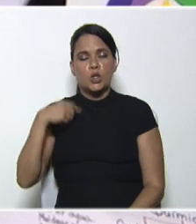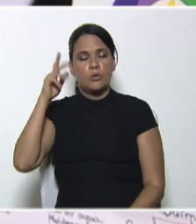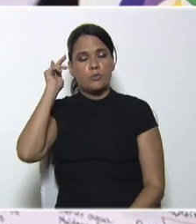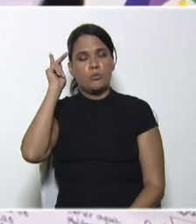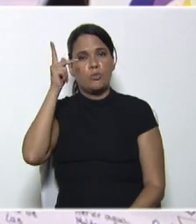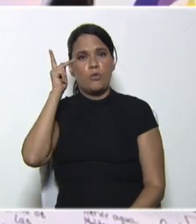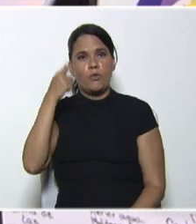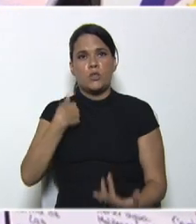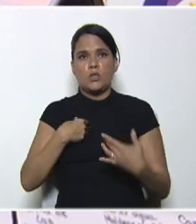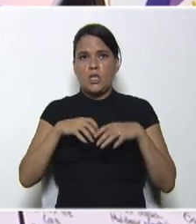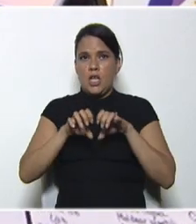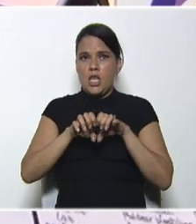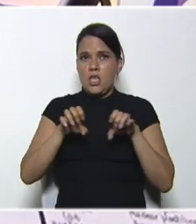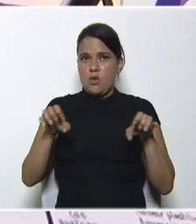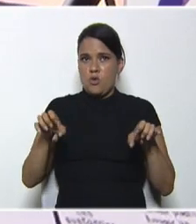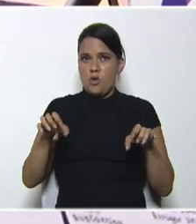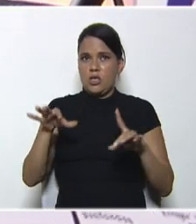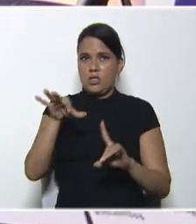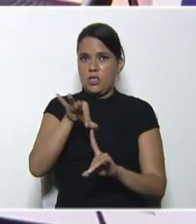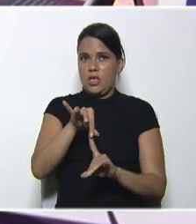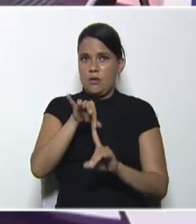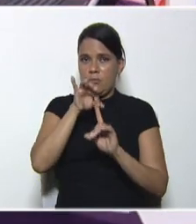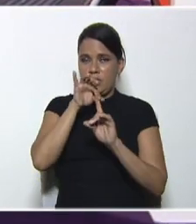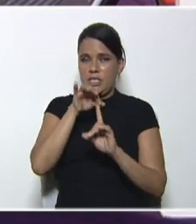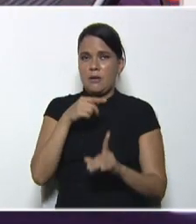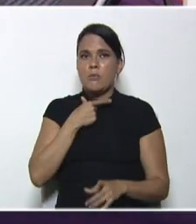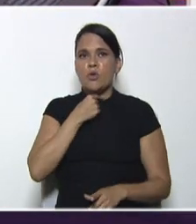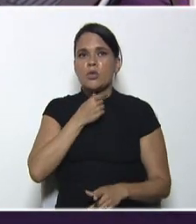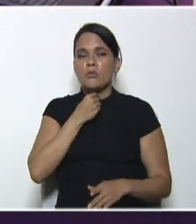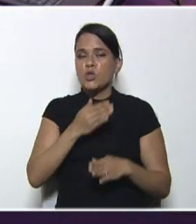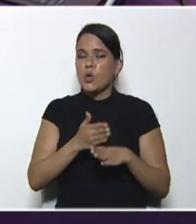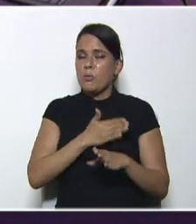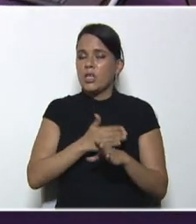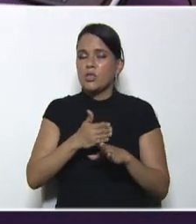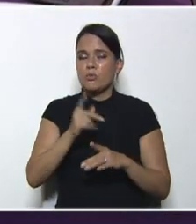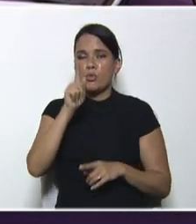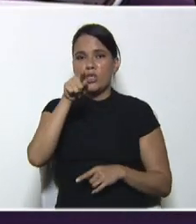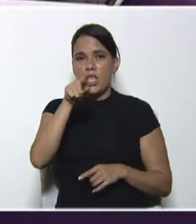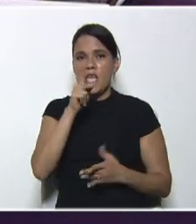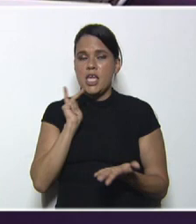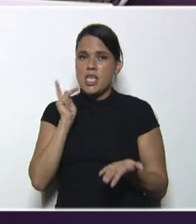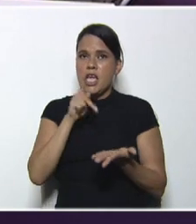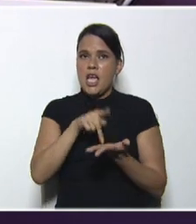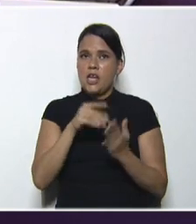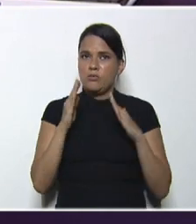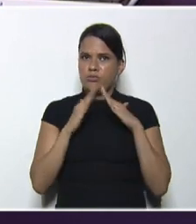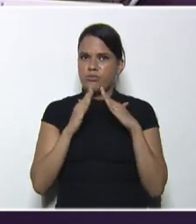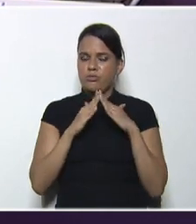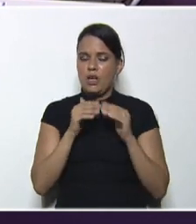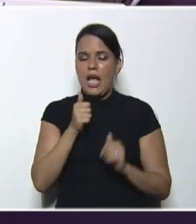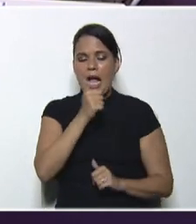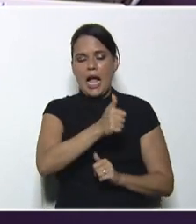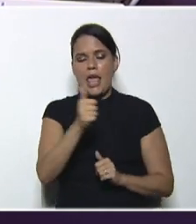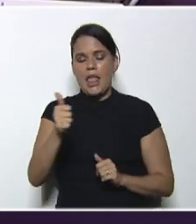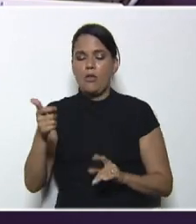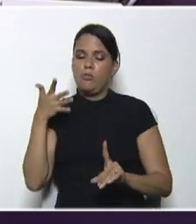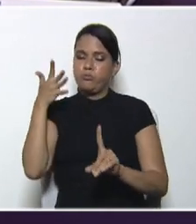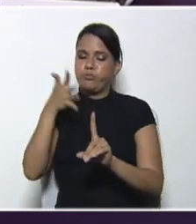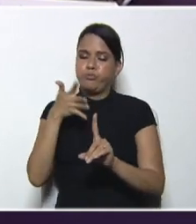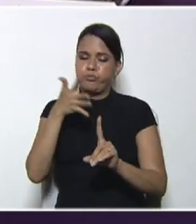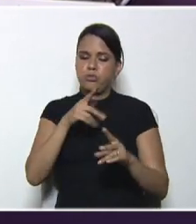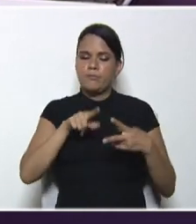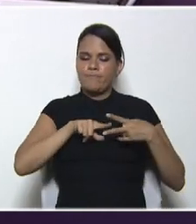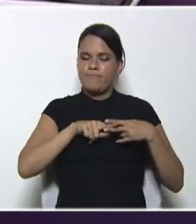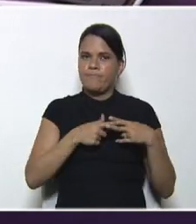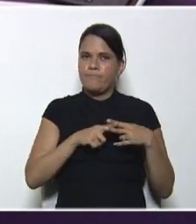Eliseti de Gubella, encantada de compartir con ustedes y llevarle a sus hogares cada una de esas recomendaciones,